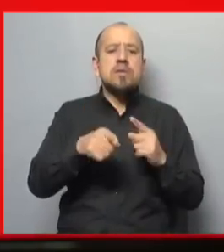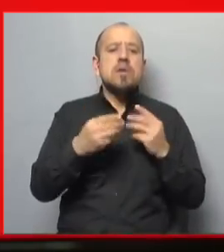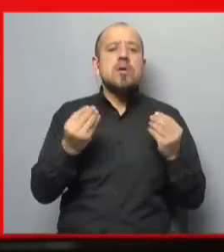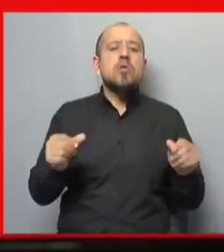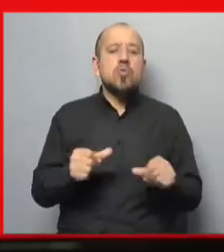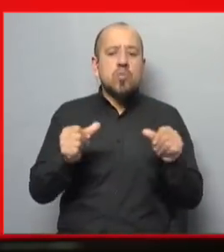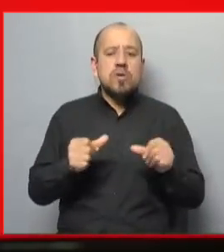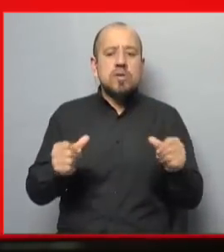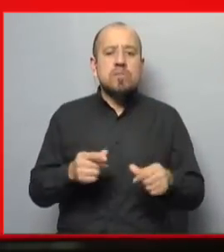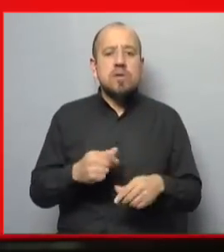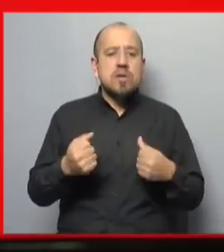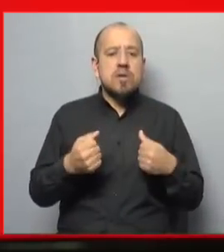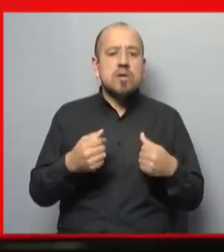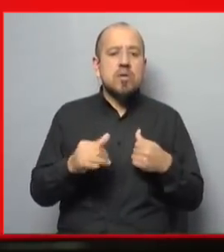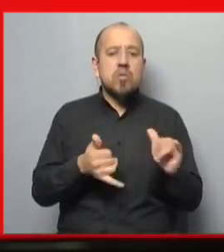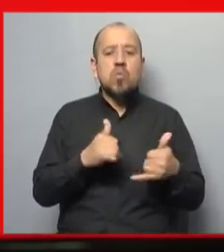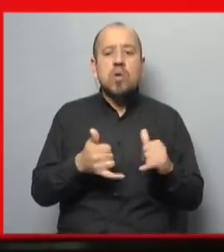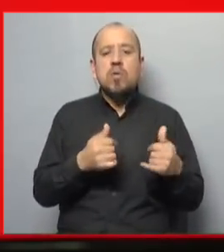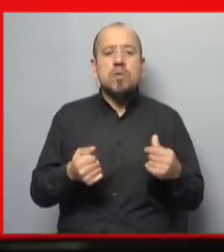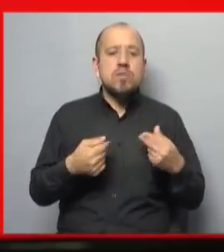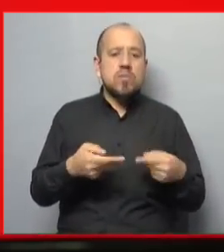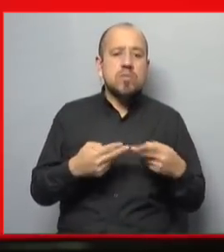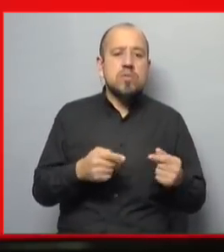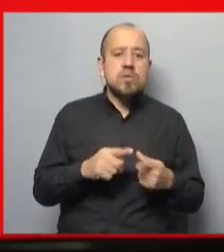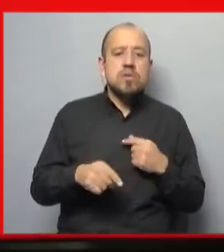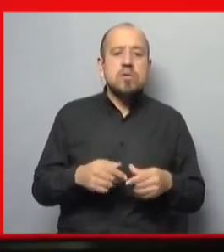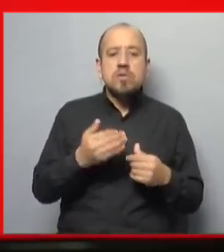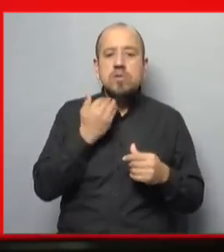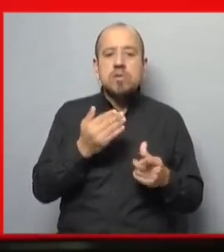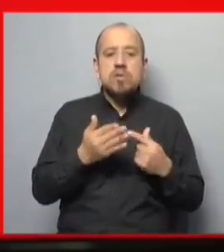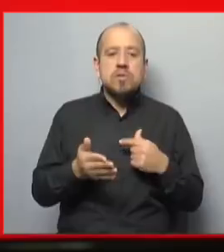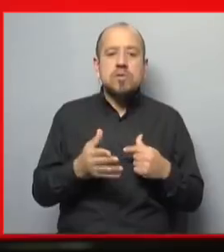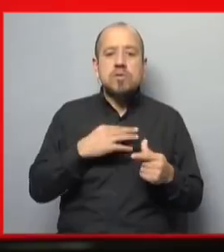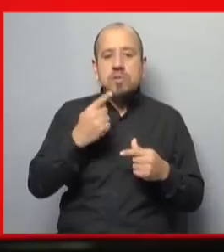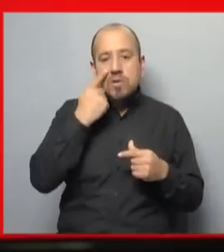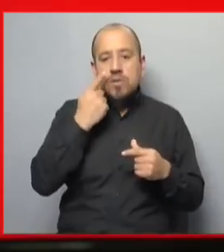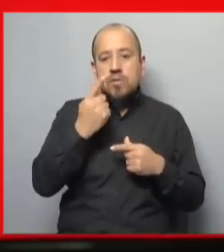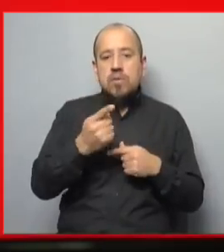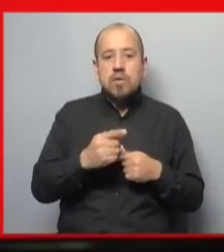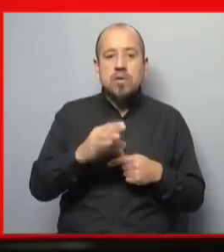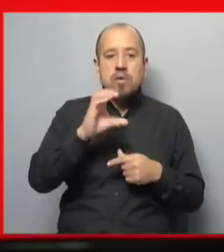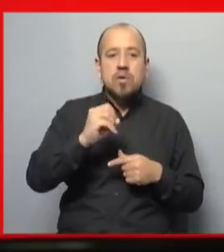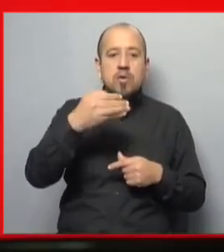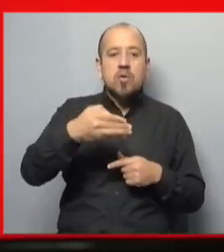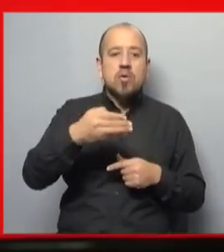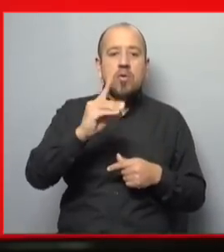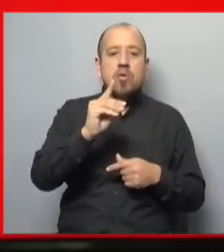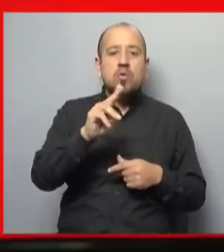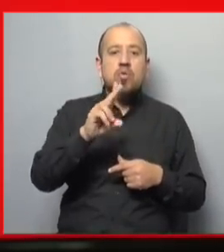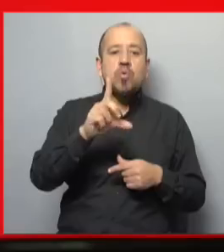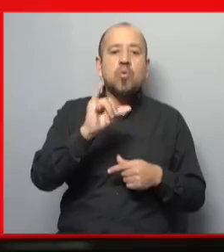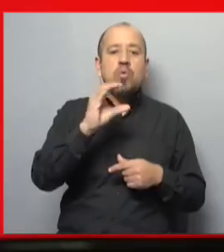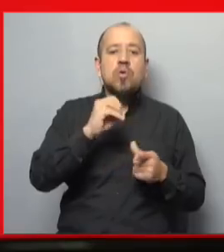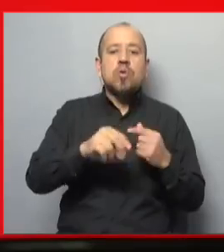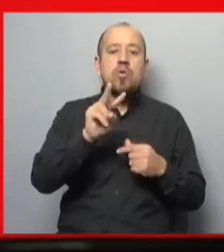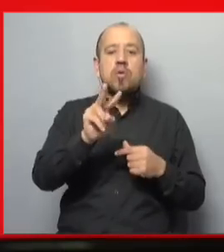hacen como es eso quizás responda no sé estamos en un estudio donde veo por un lóbulo varela acá no de ser casual por